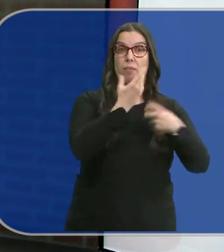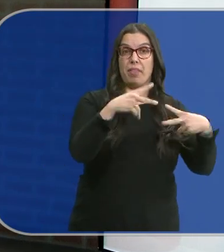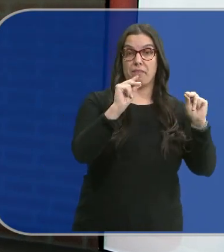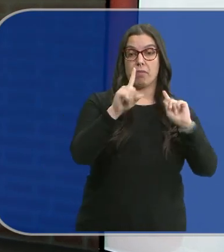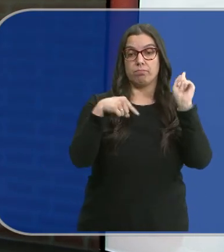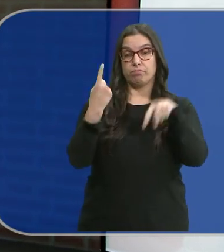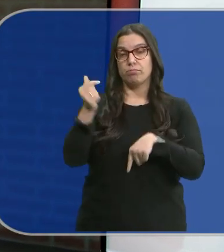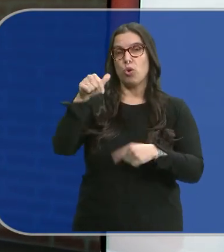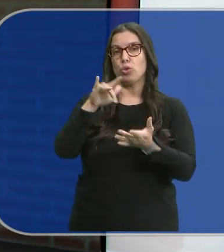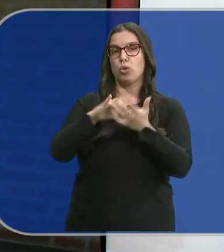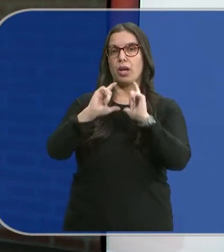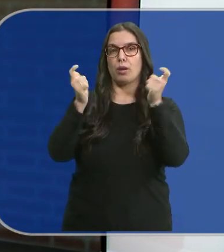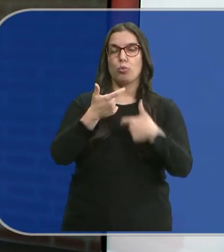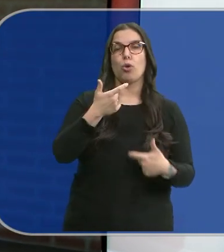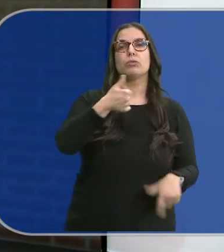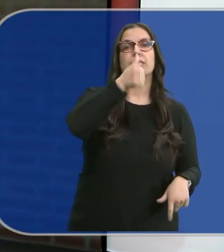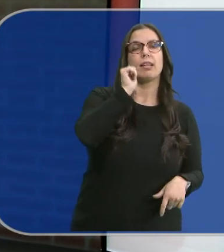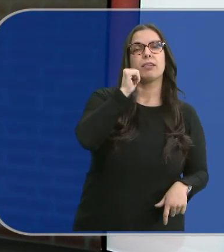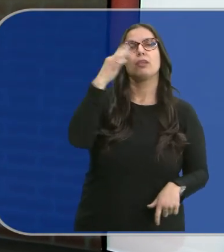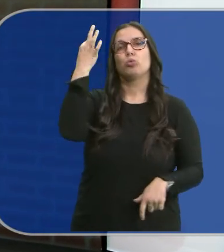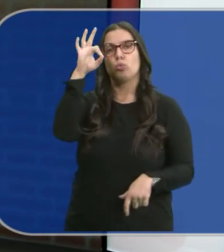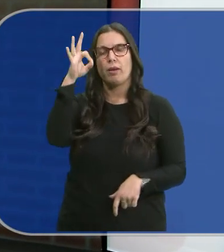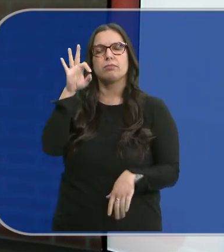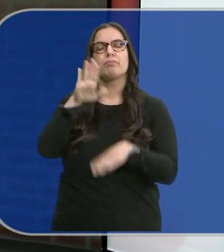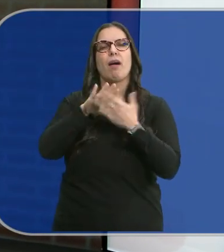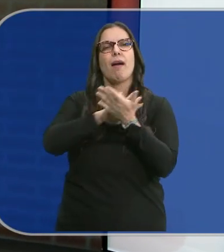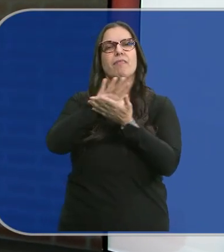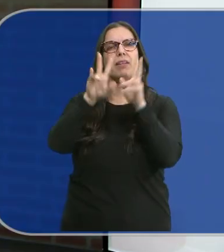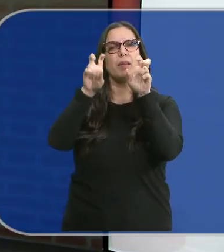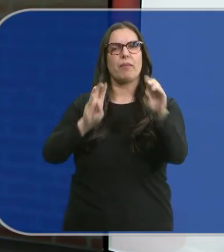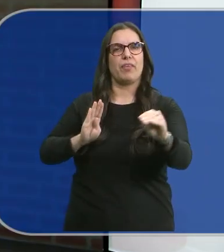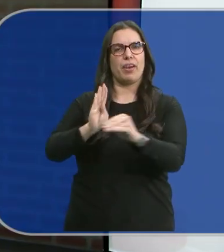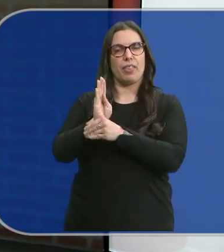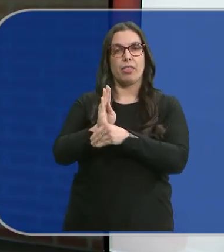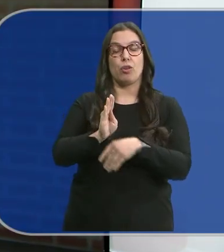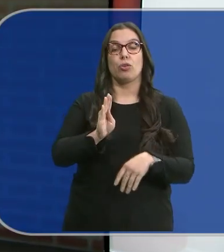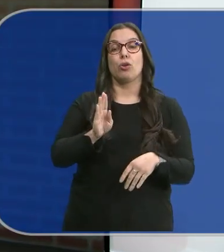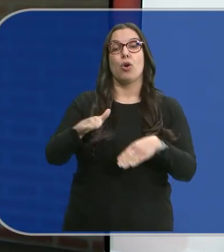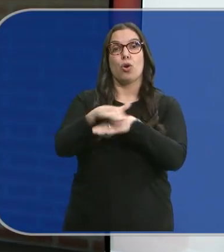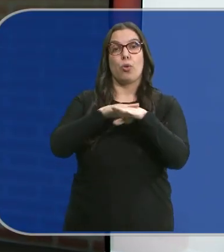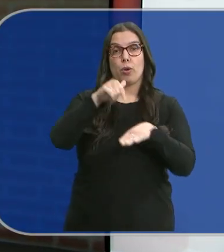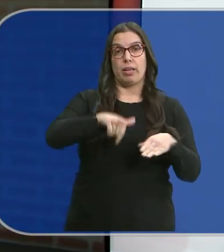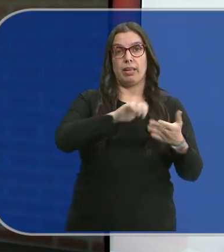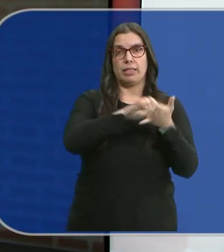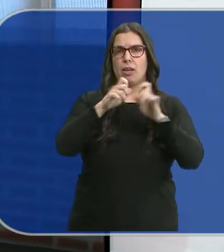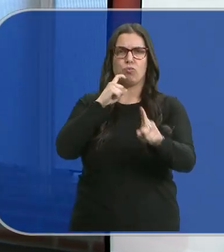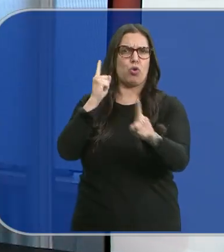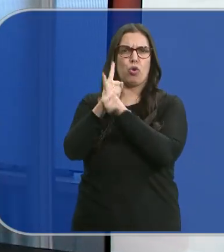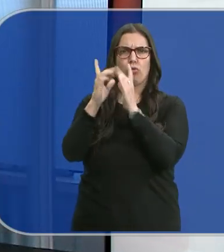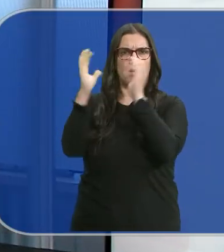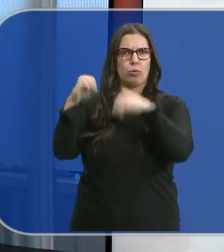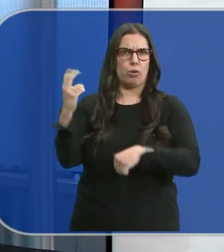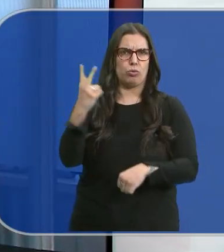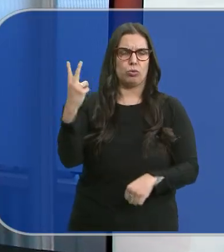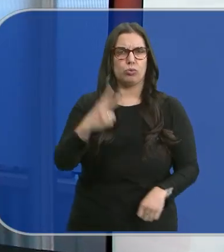navideñas, reunión entre Sánchez y Junqueras para hablar de financiación con el rechazo por parte del Gobierno de Castilla y León. Noemí